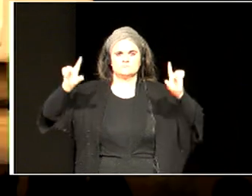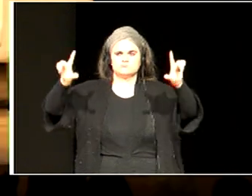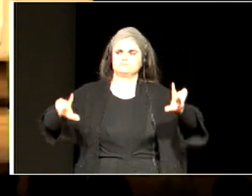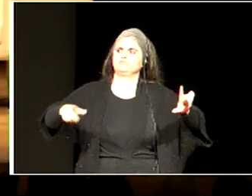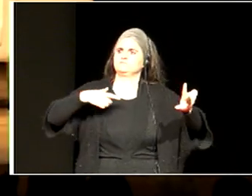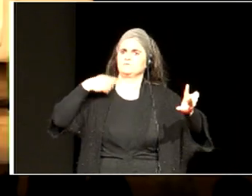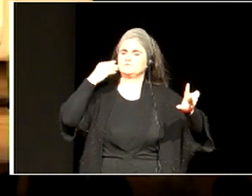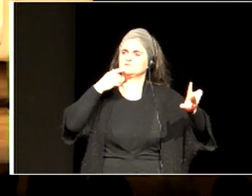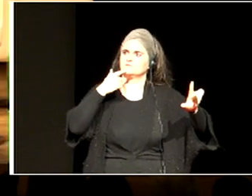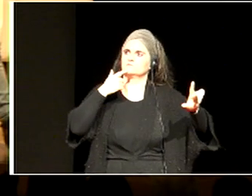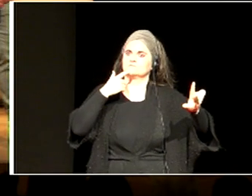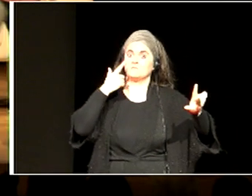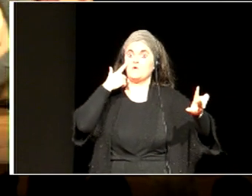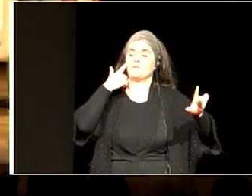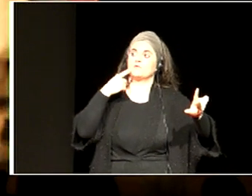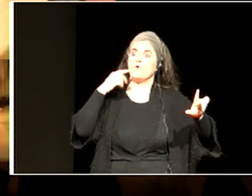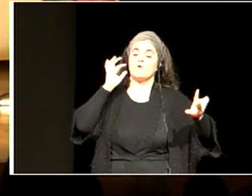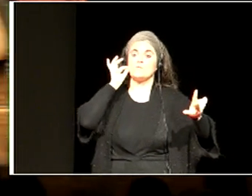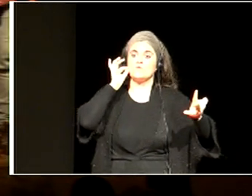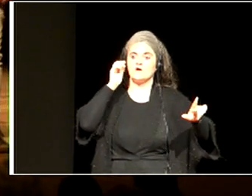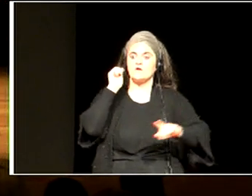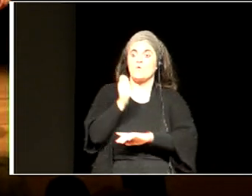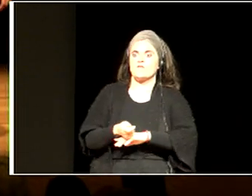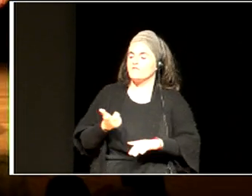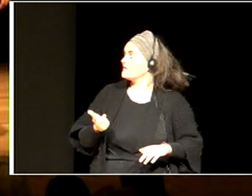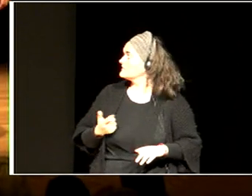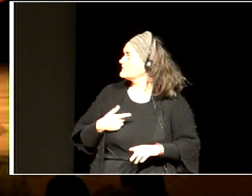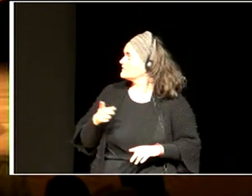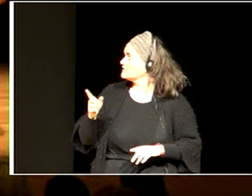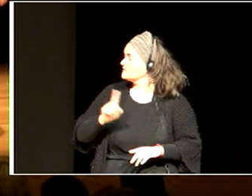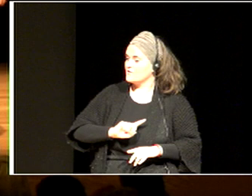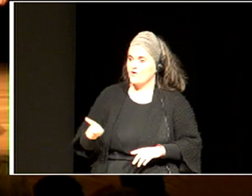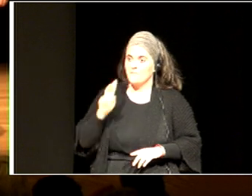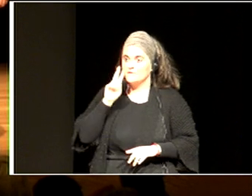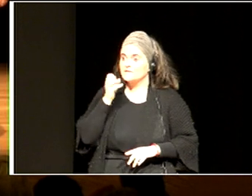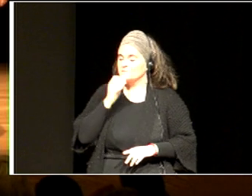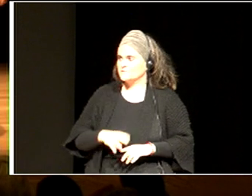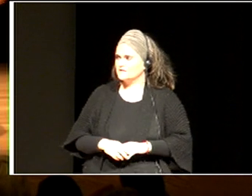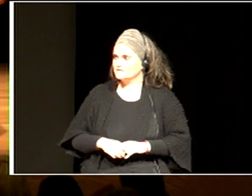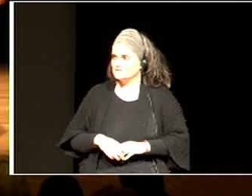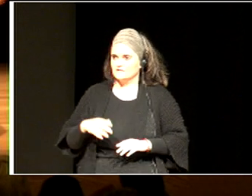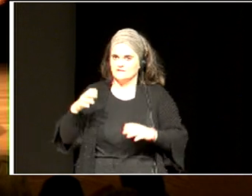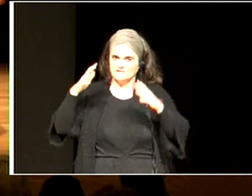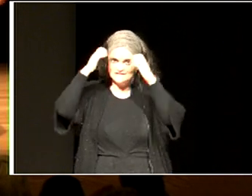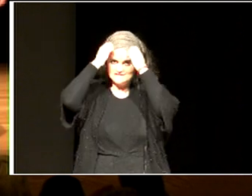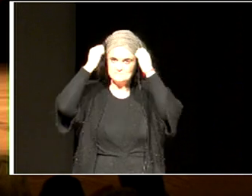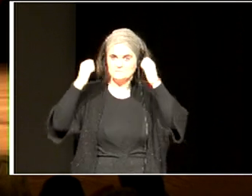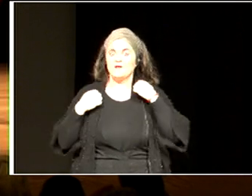mira bueno por lo menos una mujer jueza menos mal que no mirarlo bien que la peluca